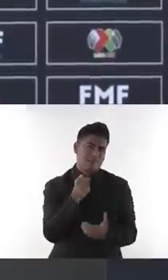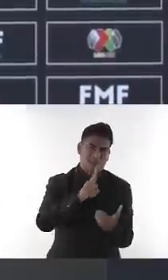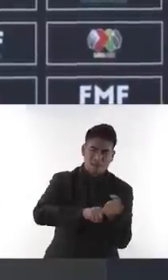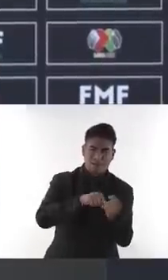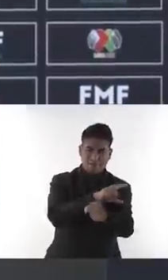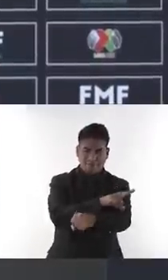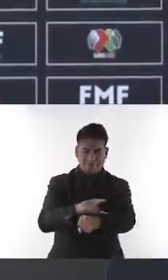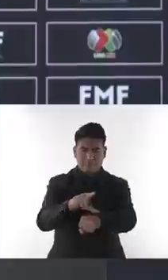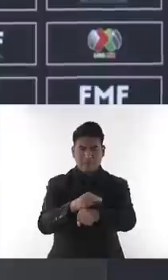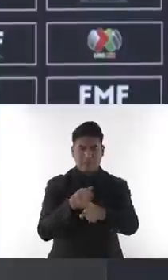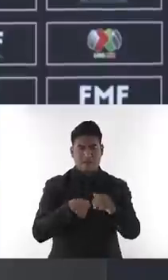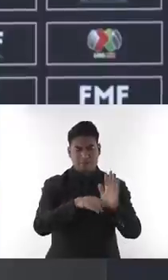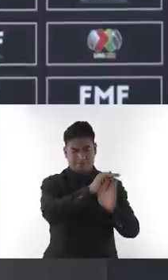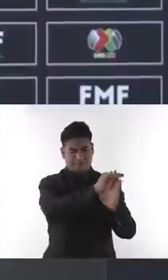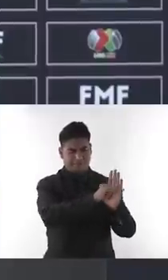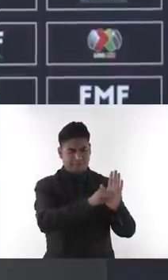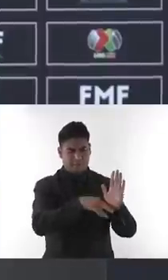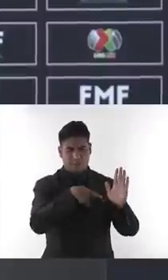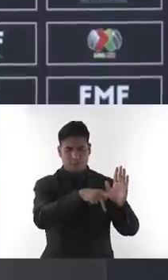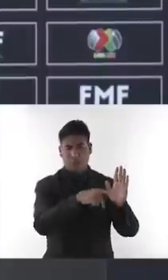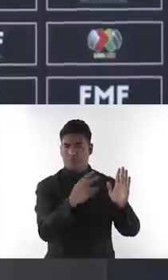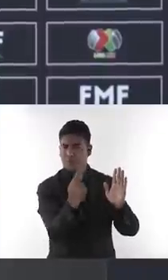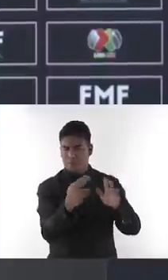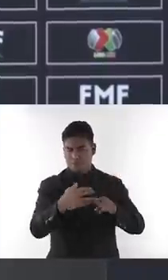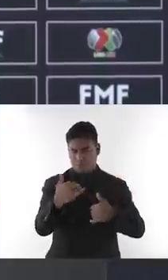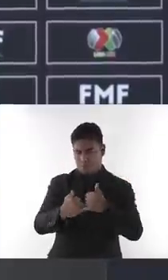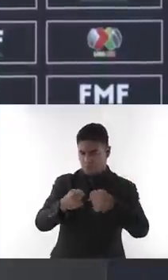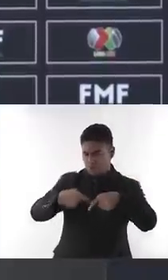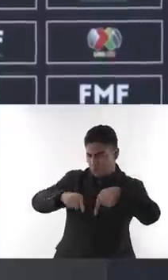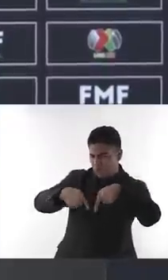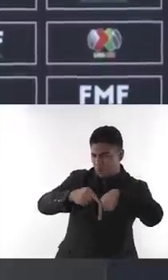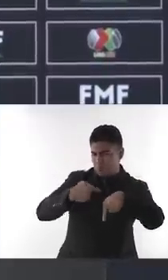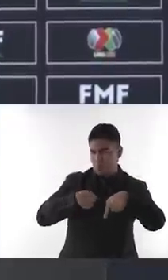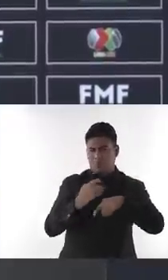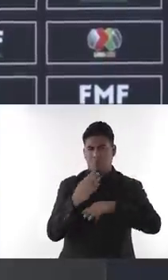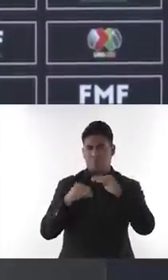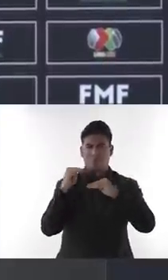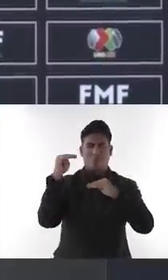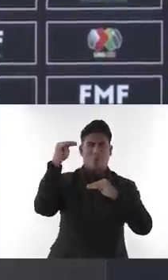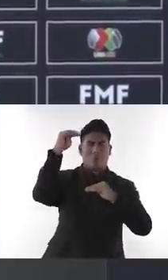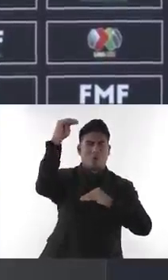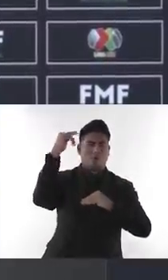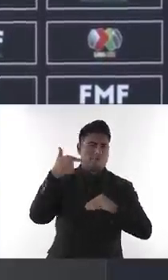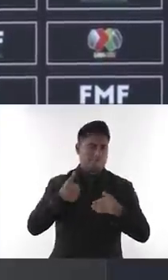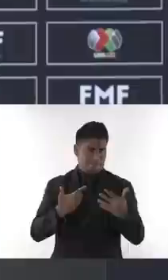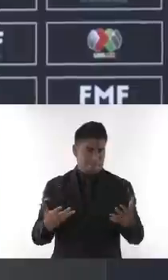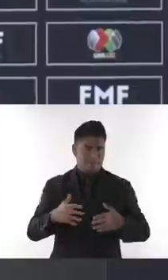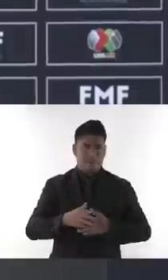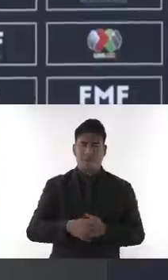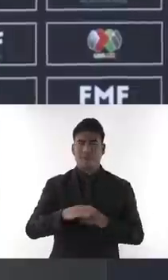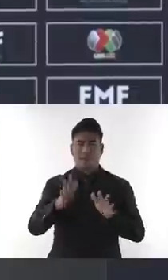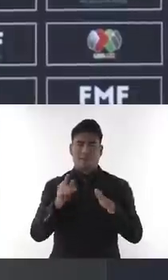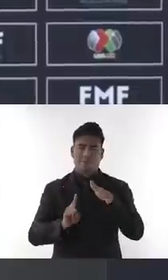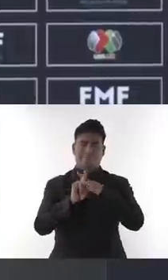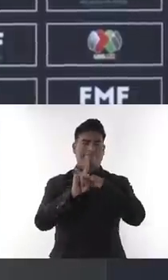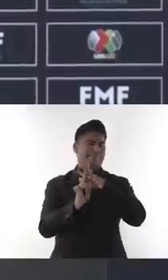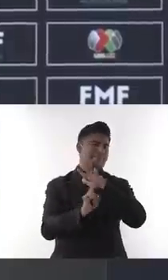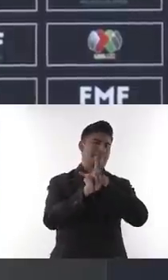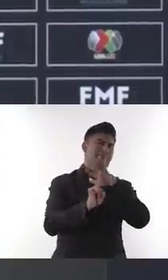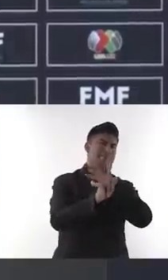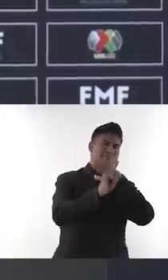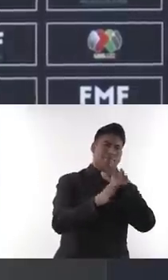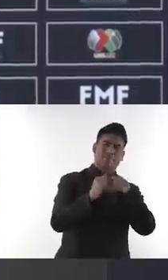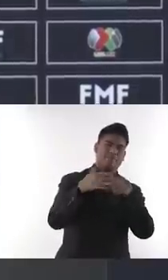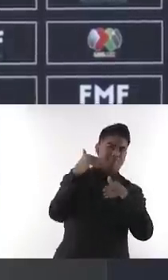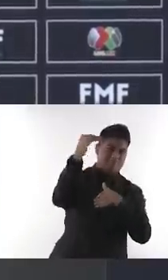seguir incrementando talento en la expansión. Estos debuts que se han dado de manera sumada